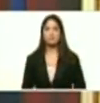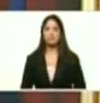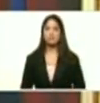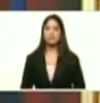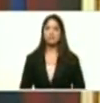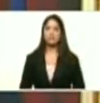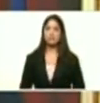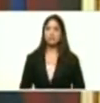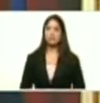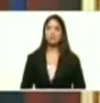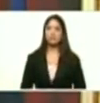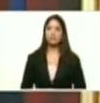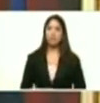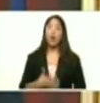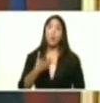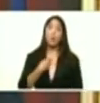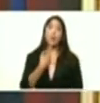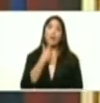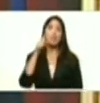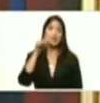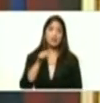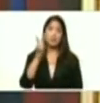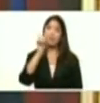Puedo hablar de los nacionales.